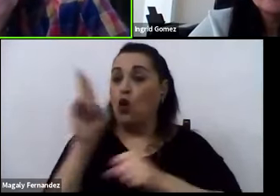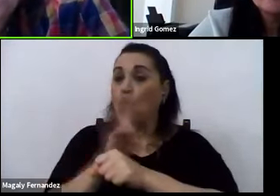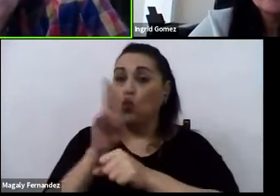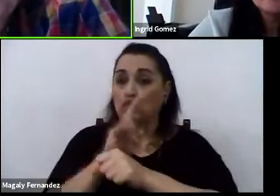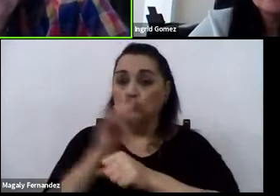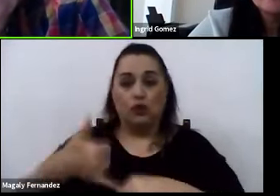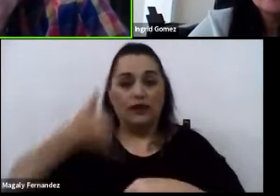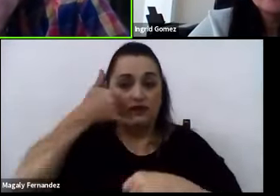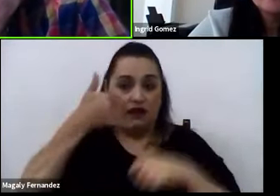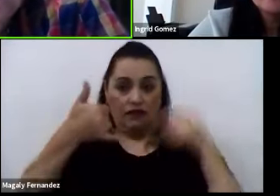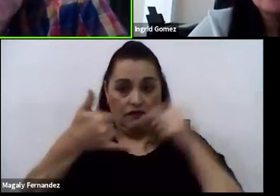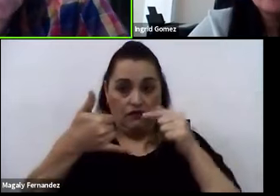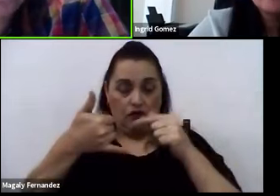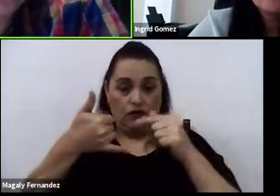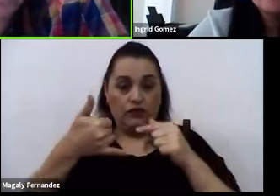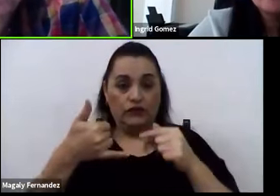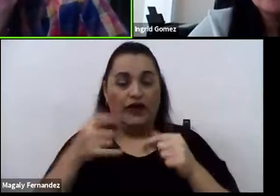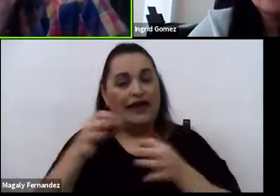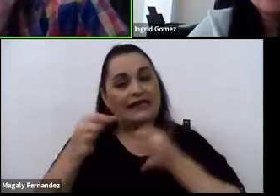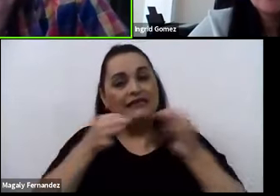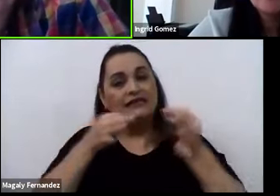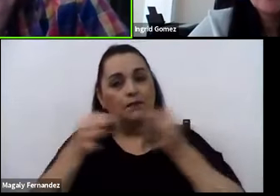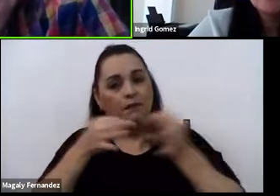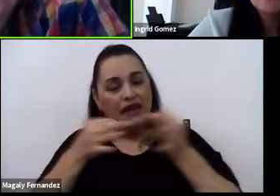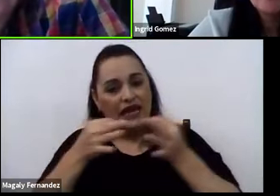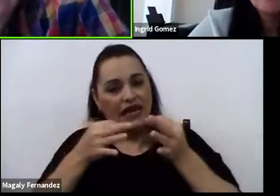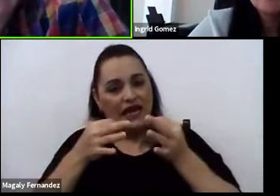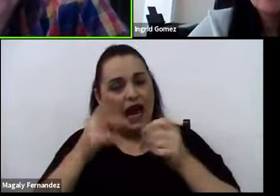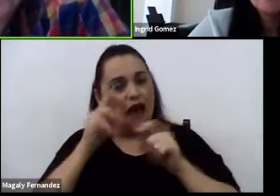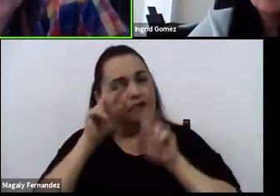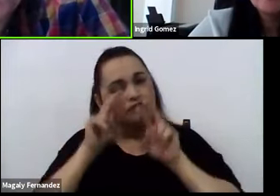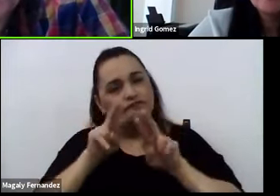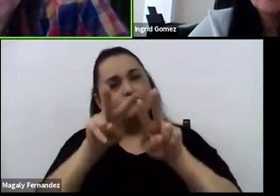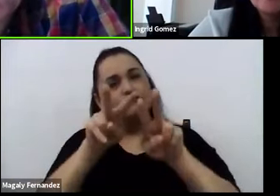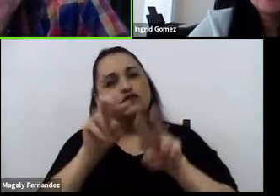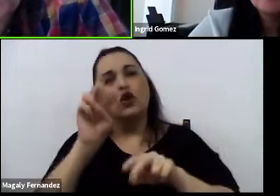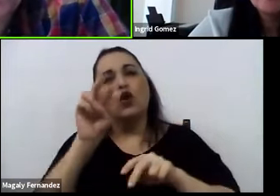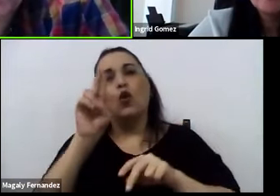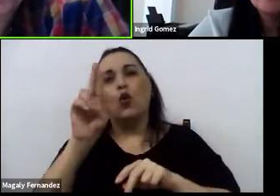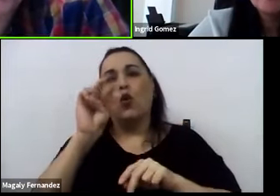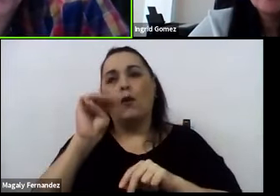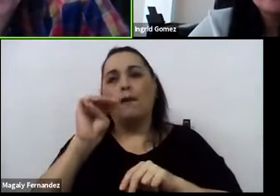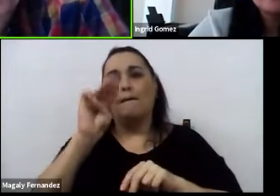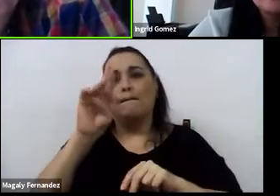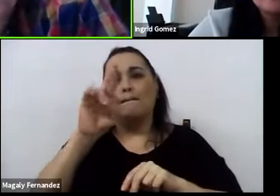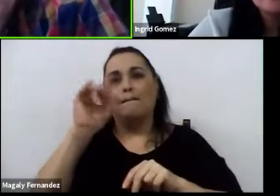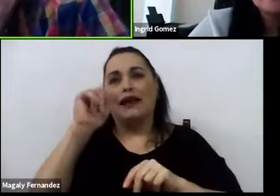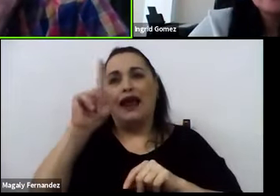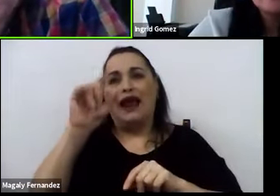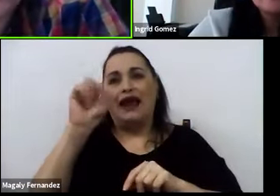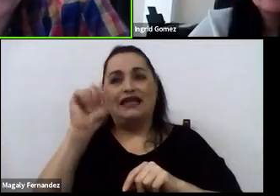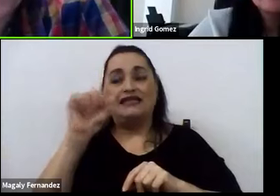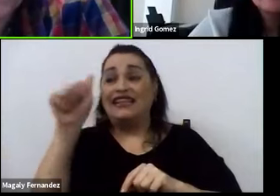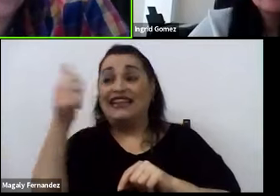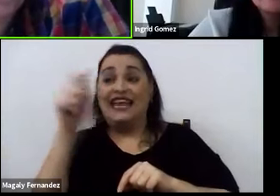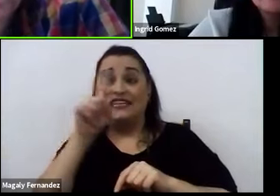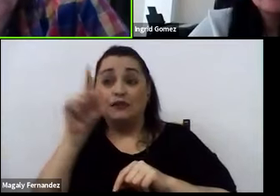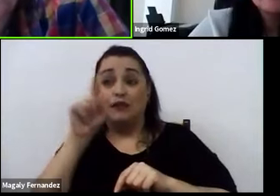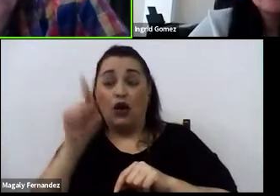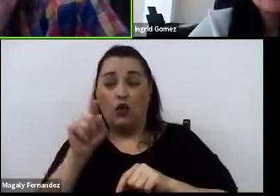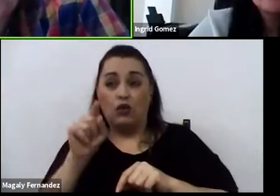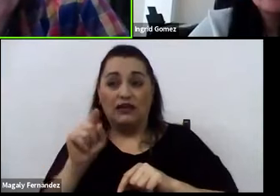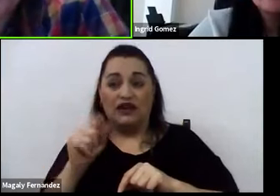móviles que explica estos umbrales, que con 10 preguntas permite a cada persona estimar su